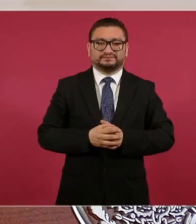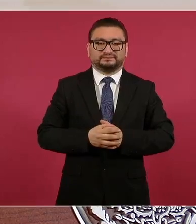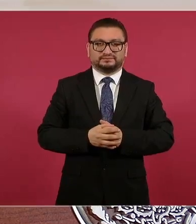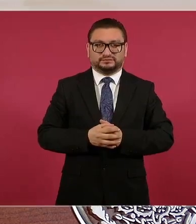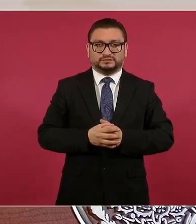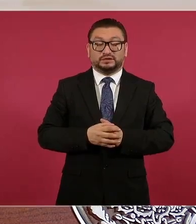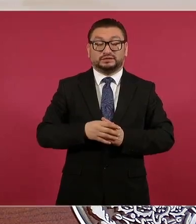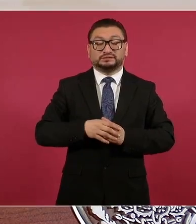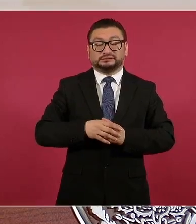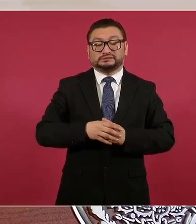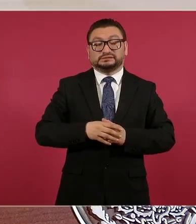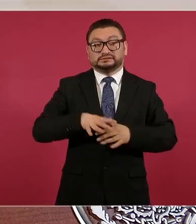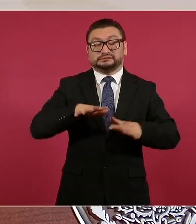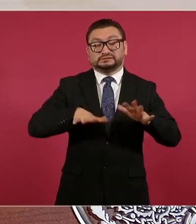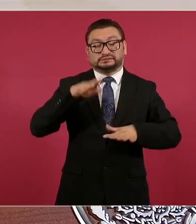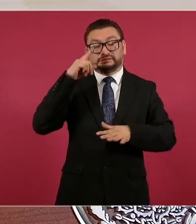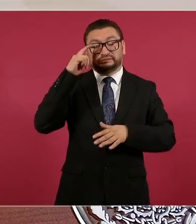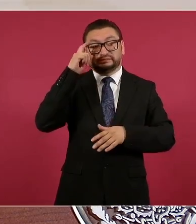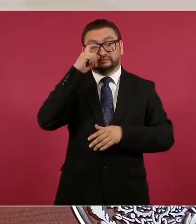complejo,